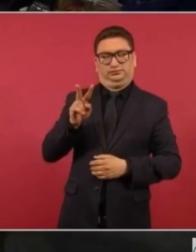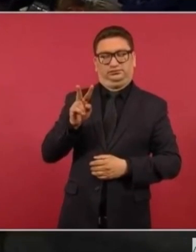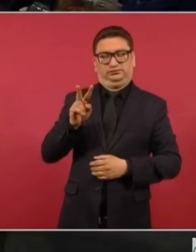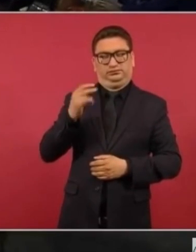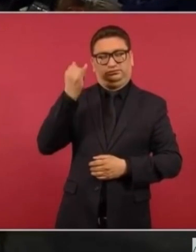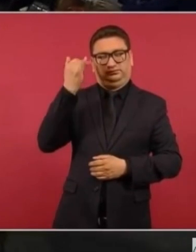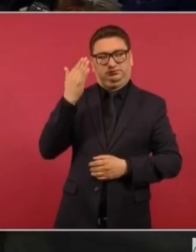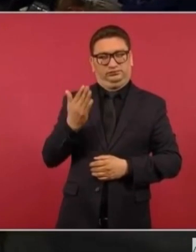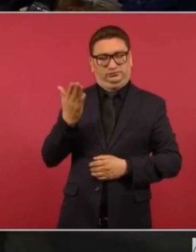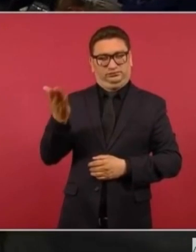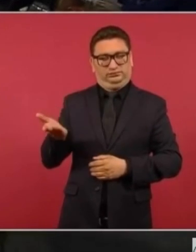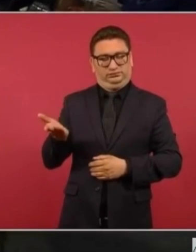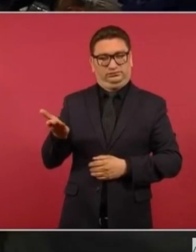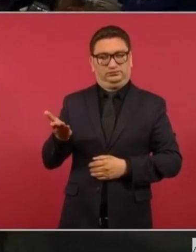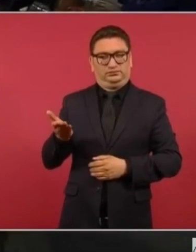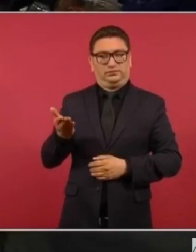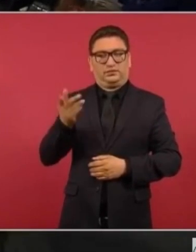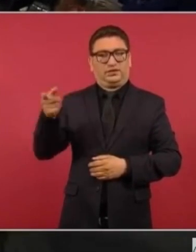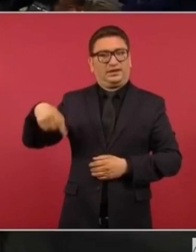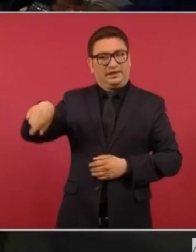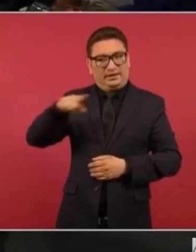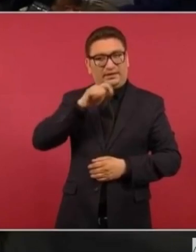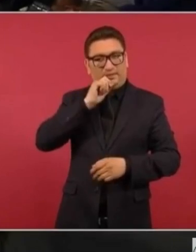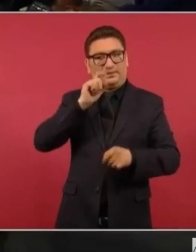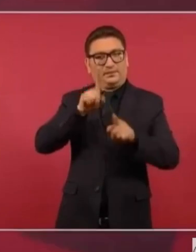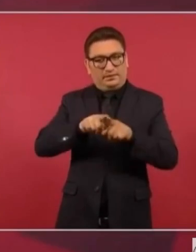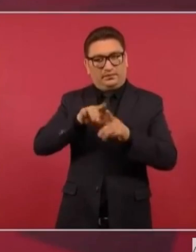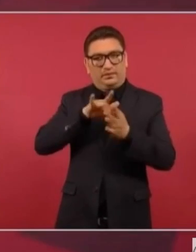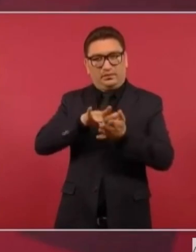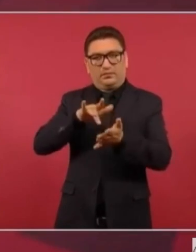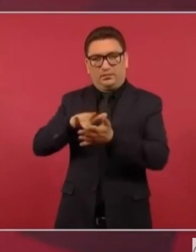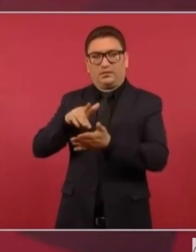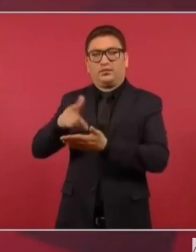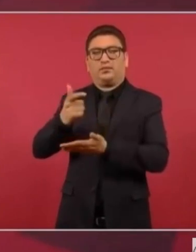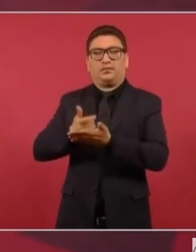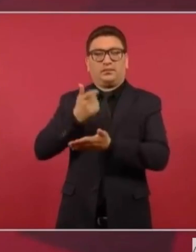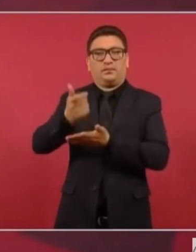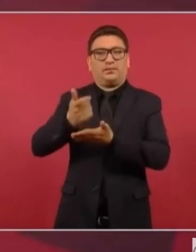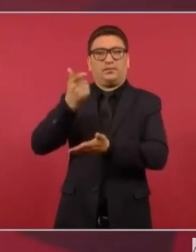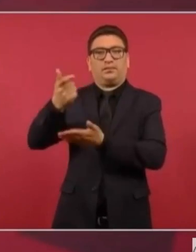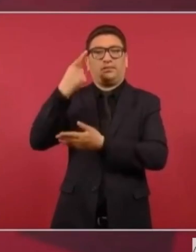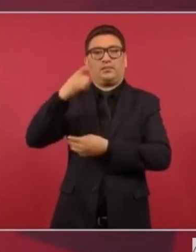que también son los que están financiando el movimiento